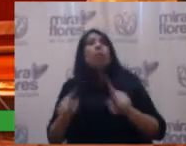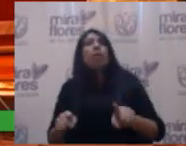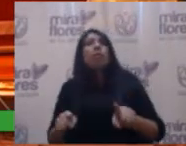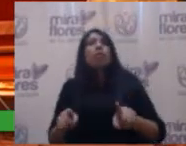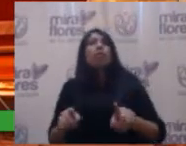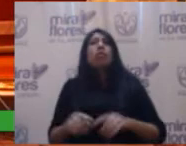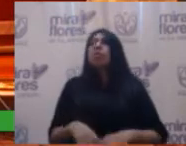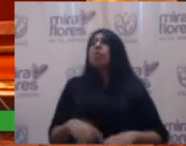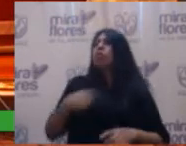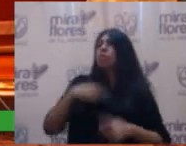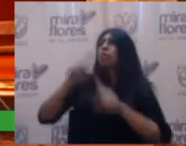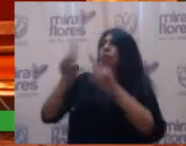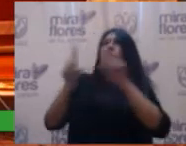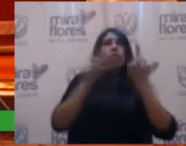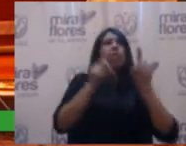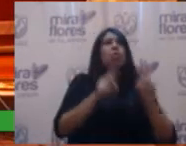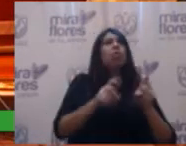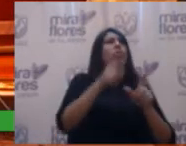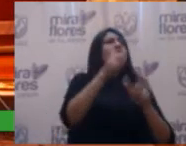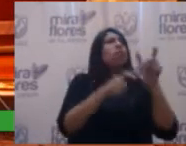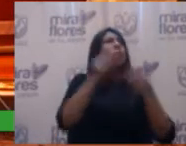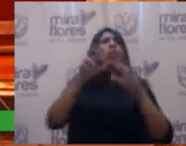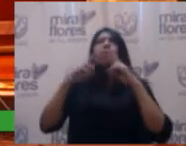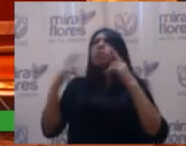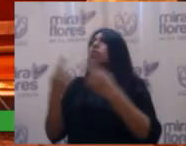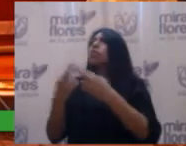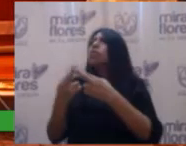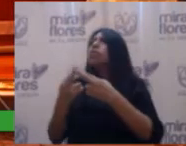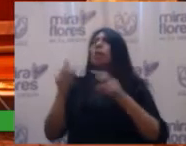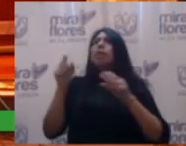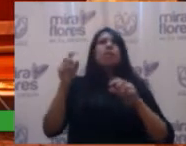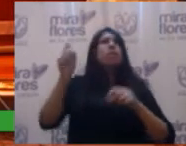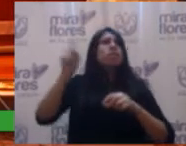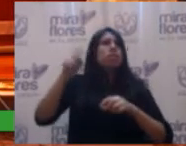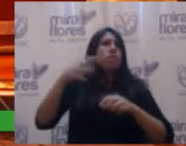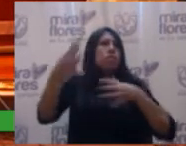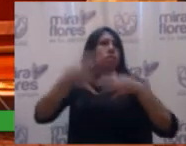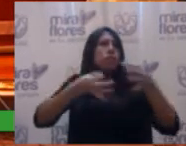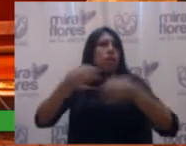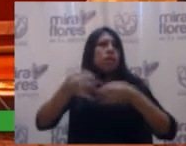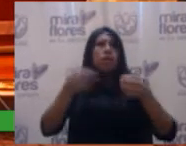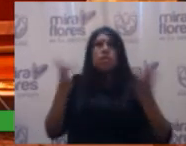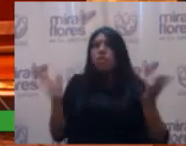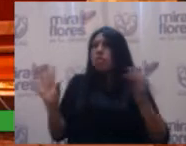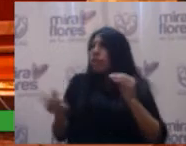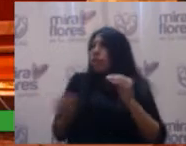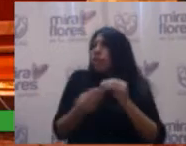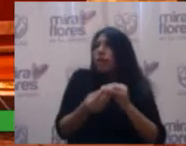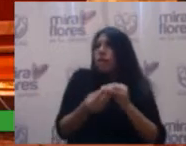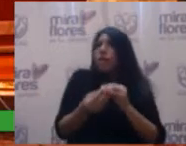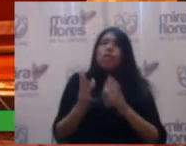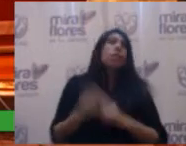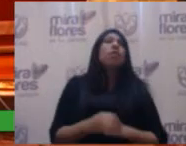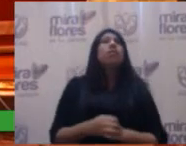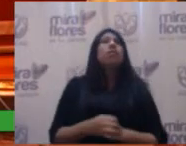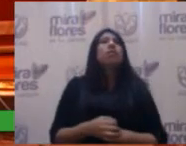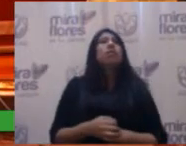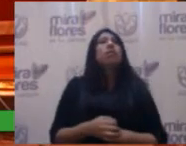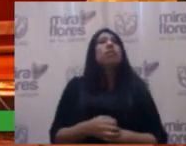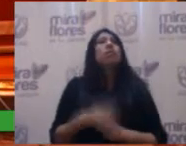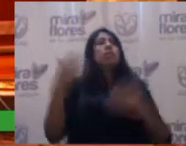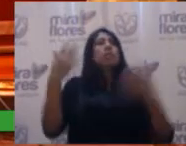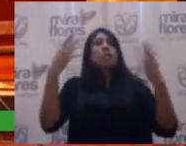pregunto si algún miembro del Consejo necesita alguna explicación adicional. Si hubiese alguna necesidad de explicación adicional,